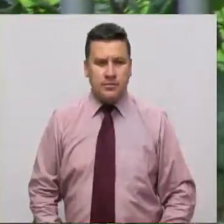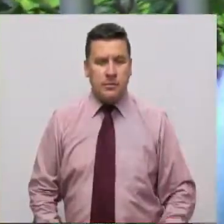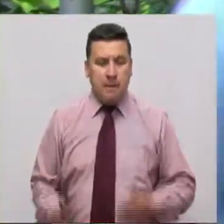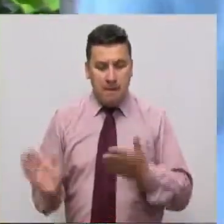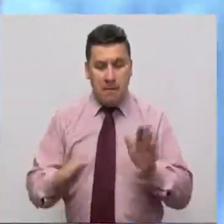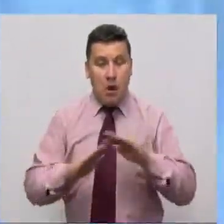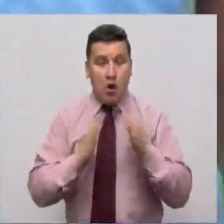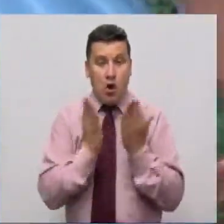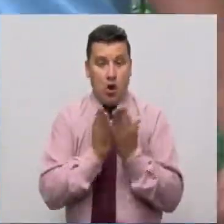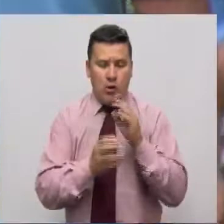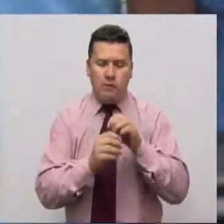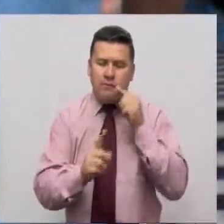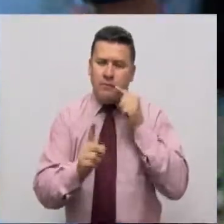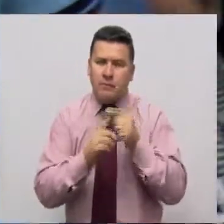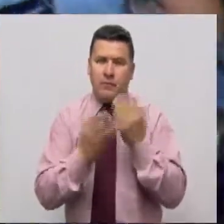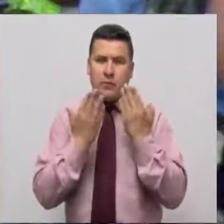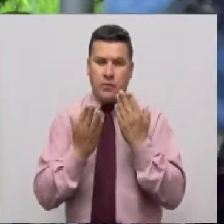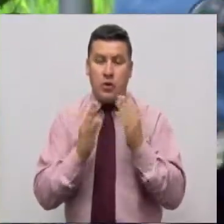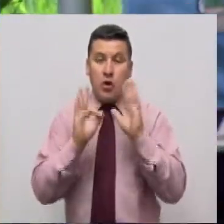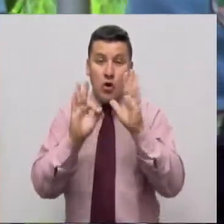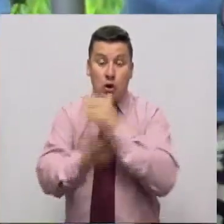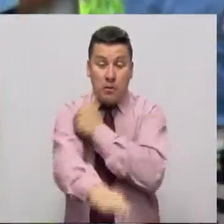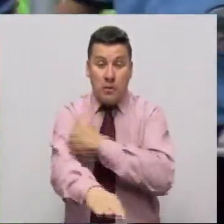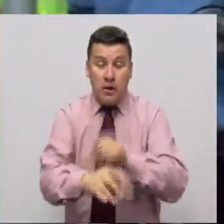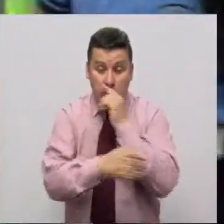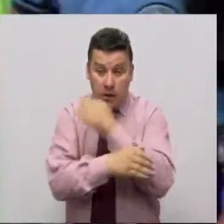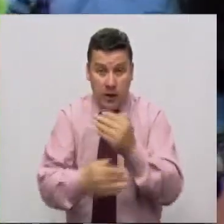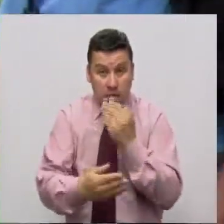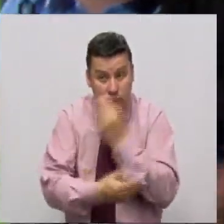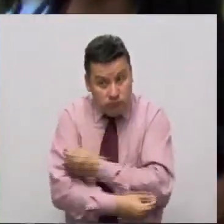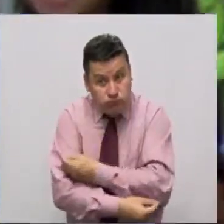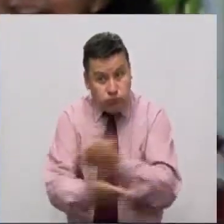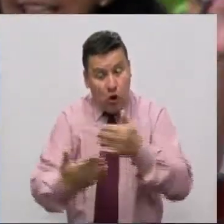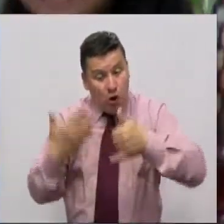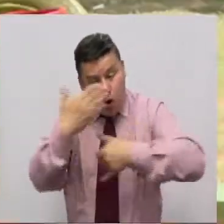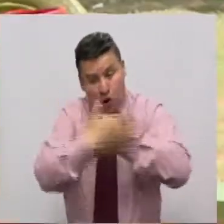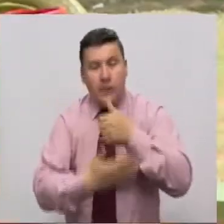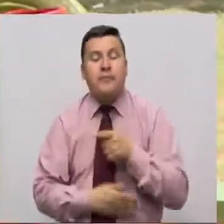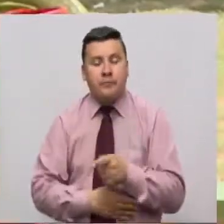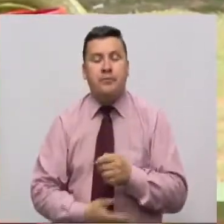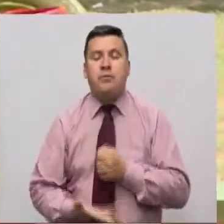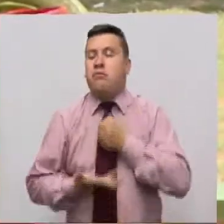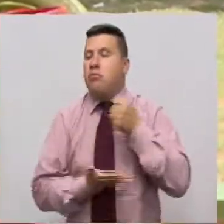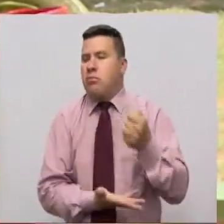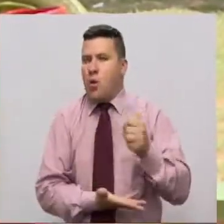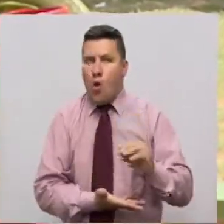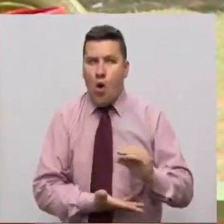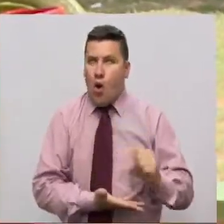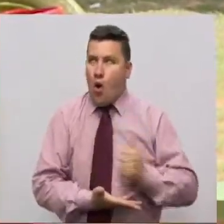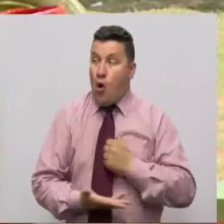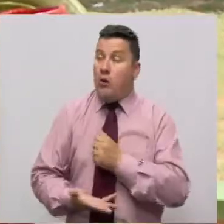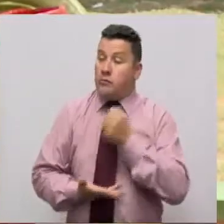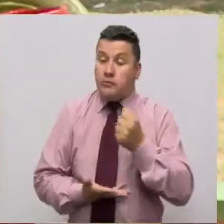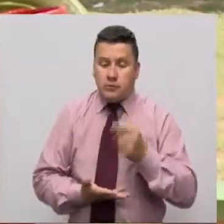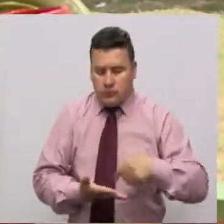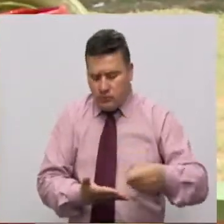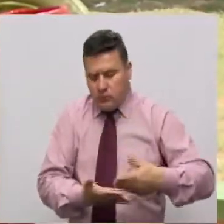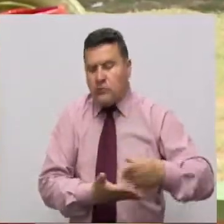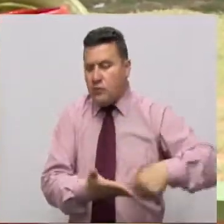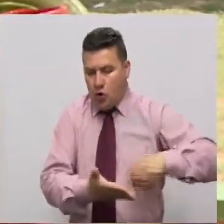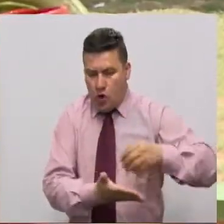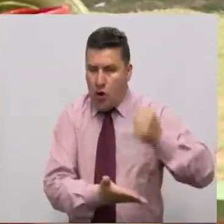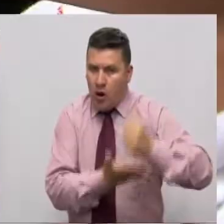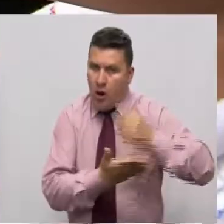El plan de alimentación escolar que pretendía favorecer a 8 millones de niños en todo el país se convirtió en fortín de quienes se apropiaron de los